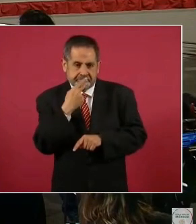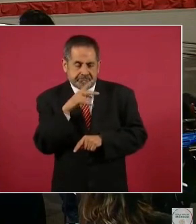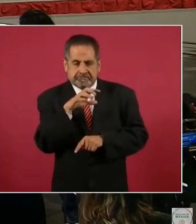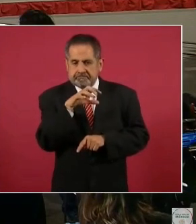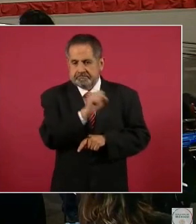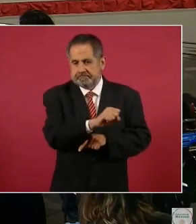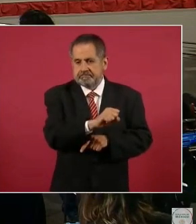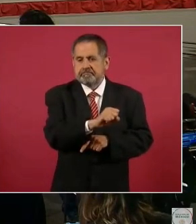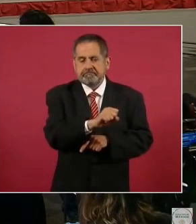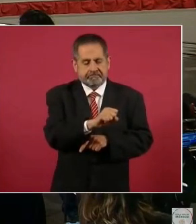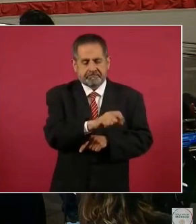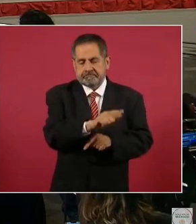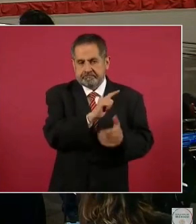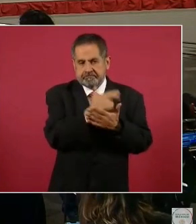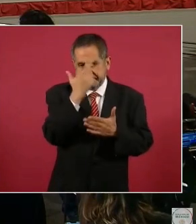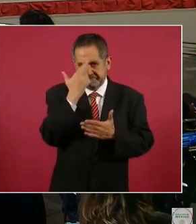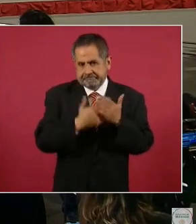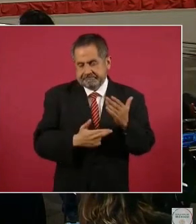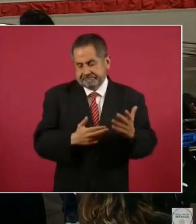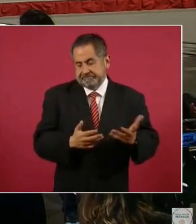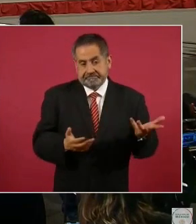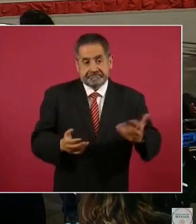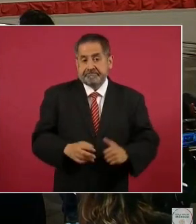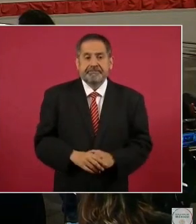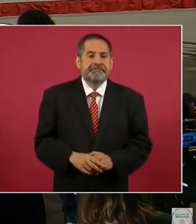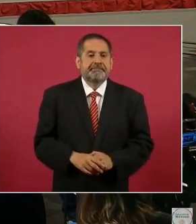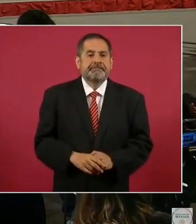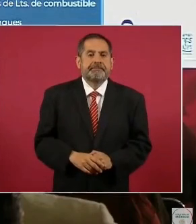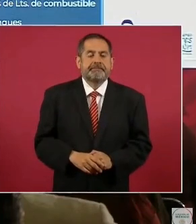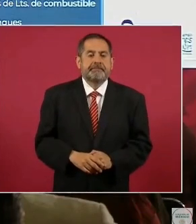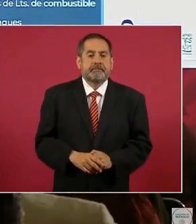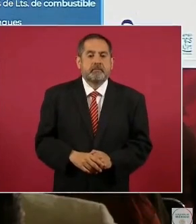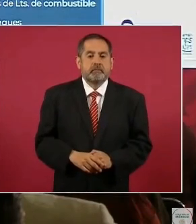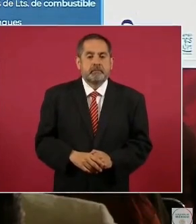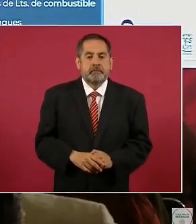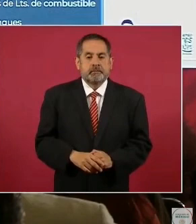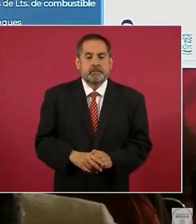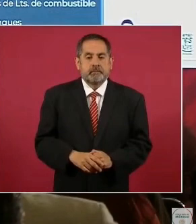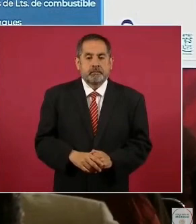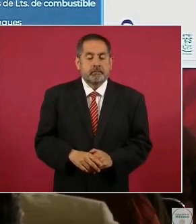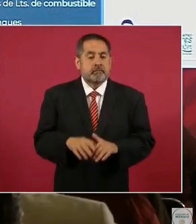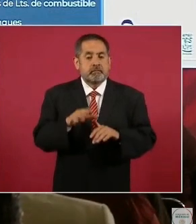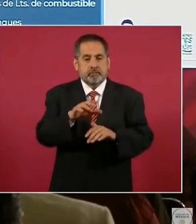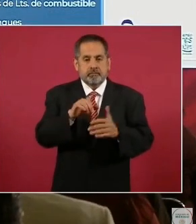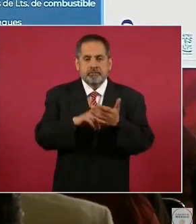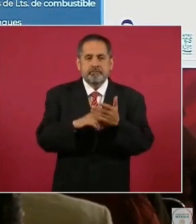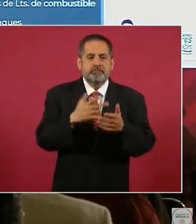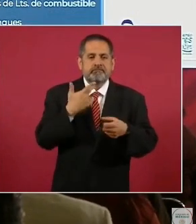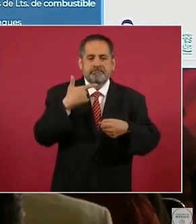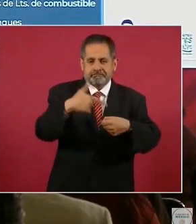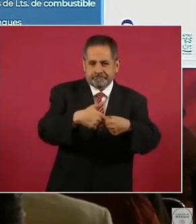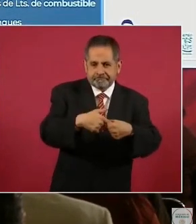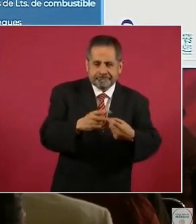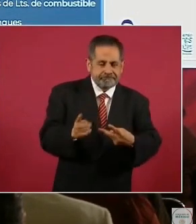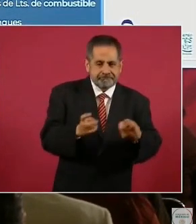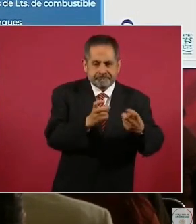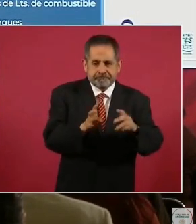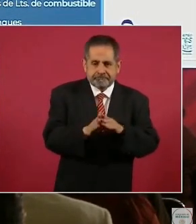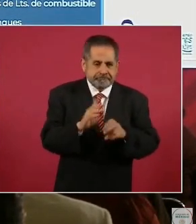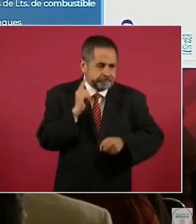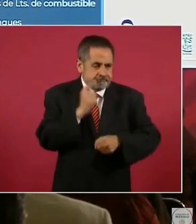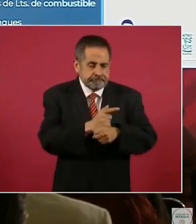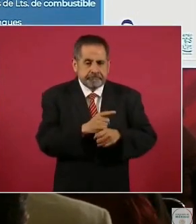vuelo ilícito adelante por favor en el combate ilícito de combustibles seguimos con